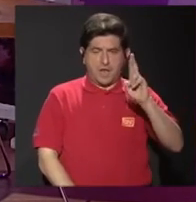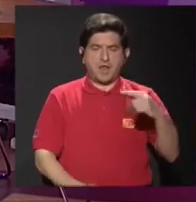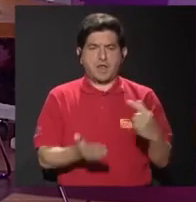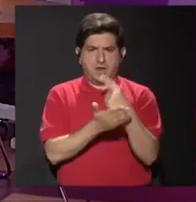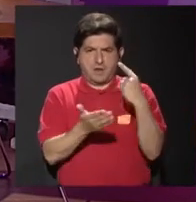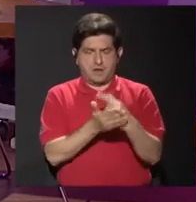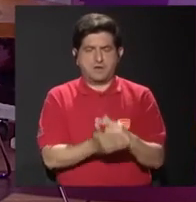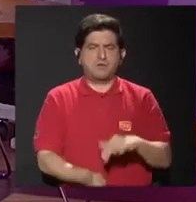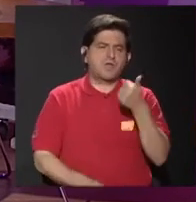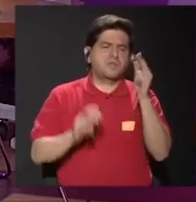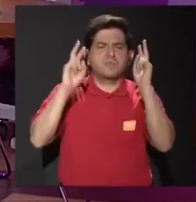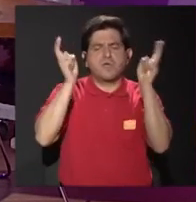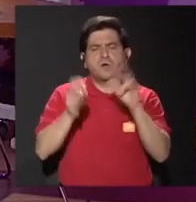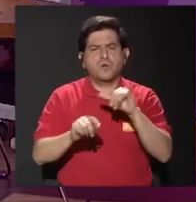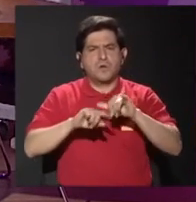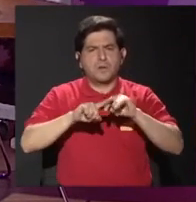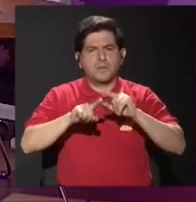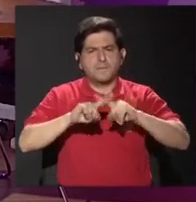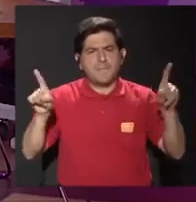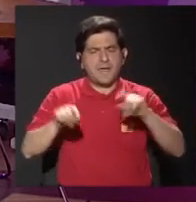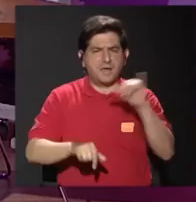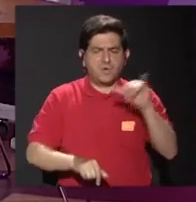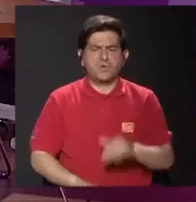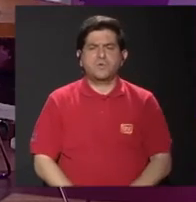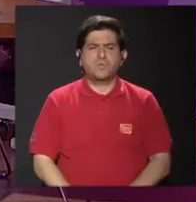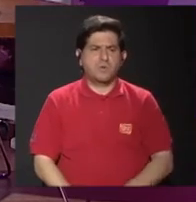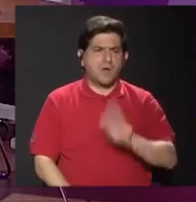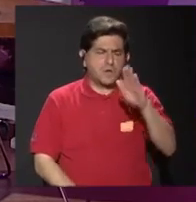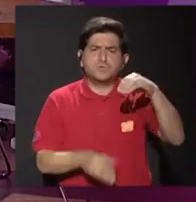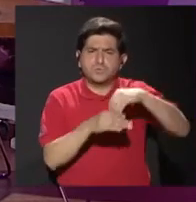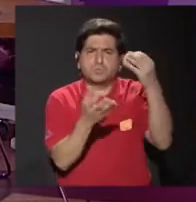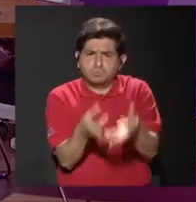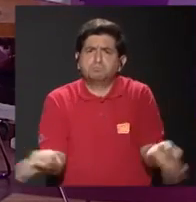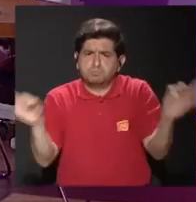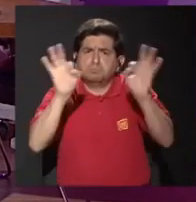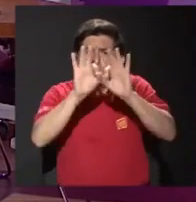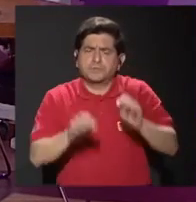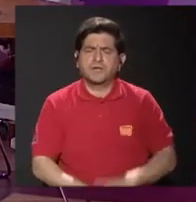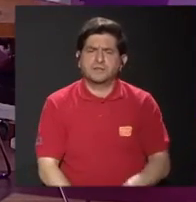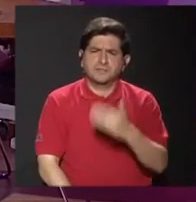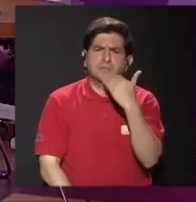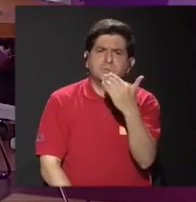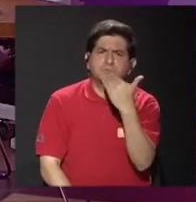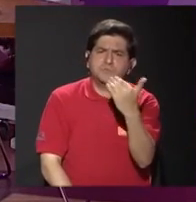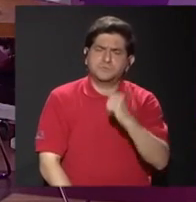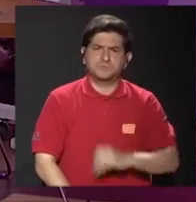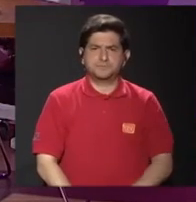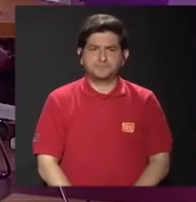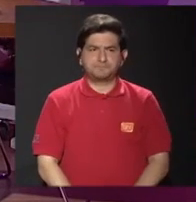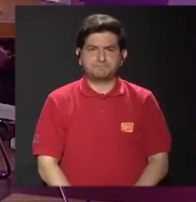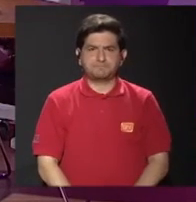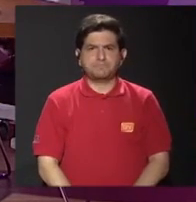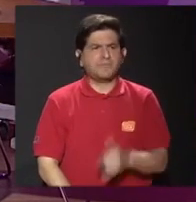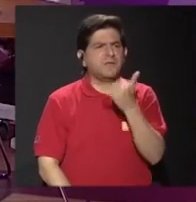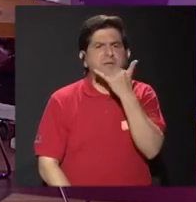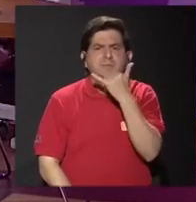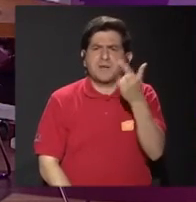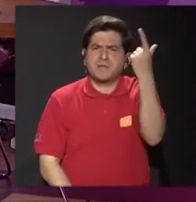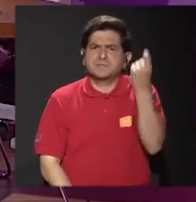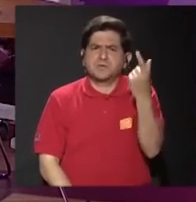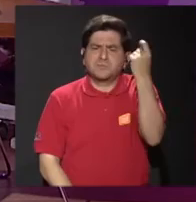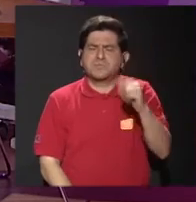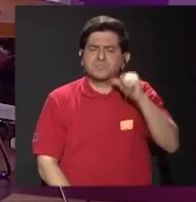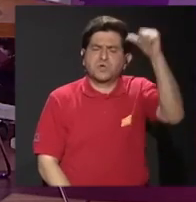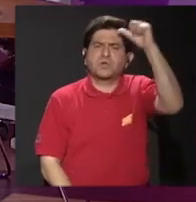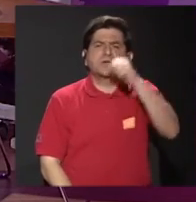hablándonos de otro tema pero igual no quiero dejar pasar su aporte que le agradezco a don roger dice que pasa con las pensiones de los